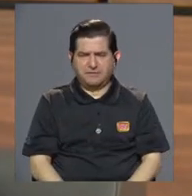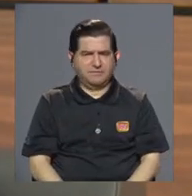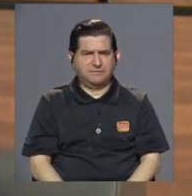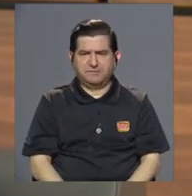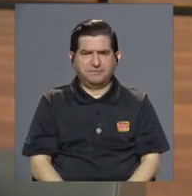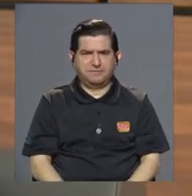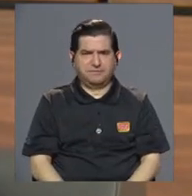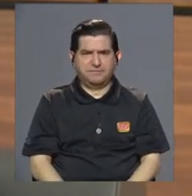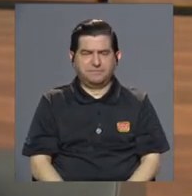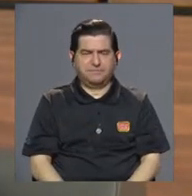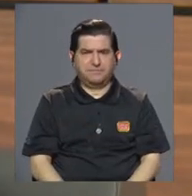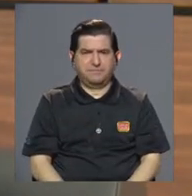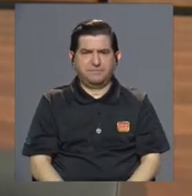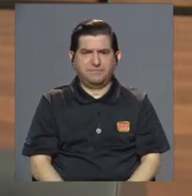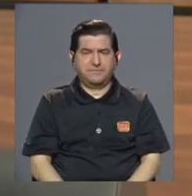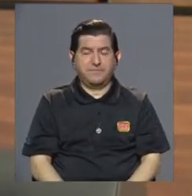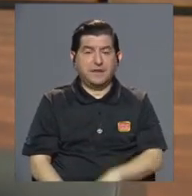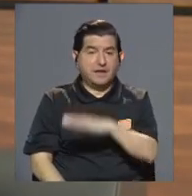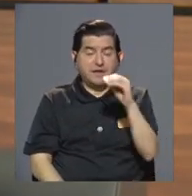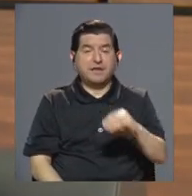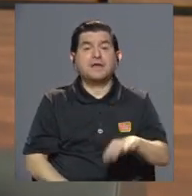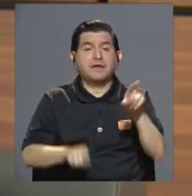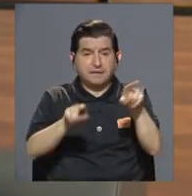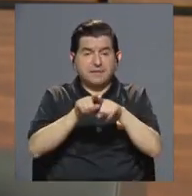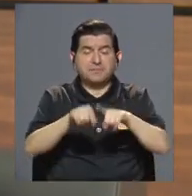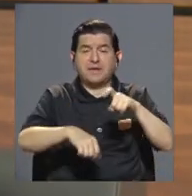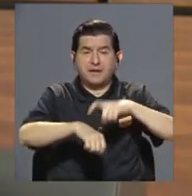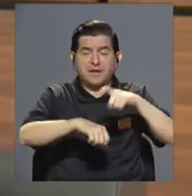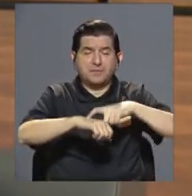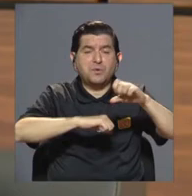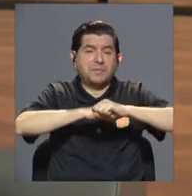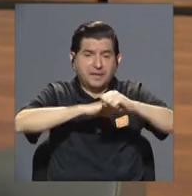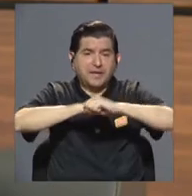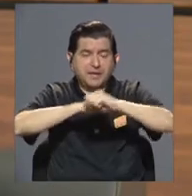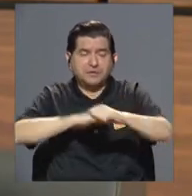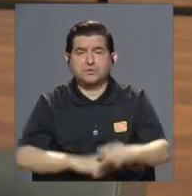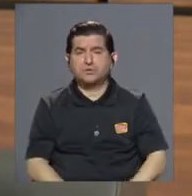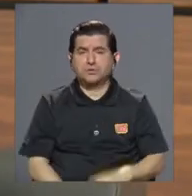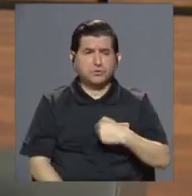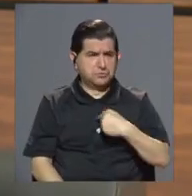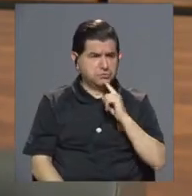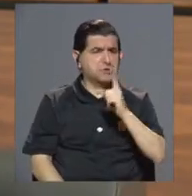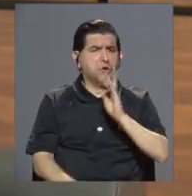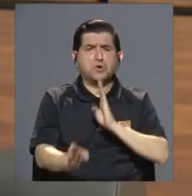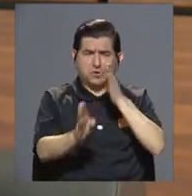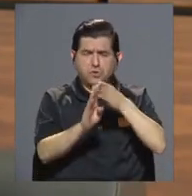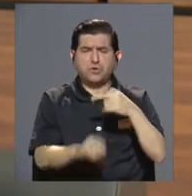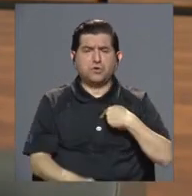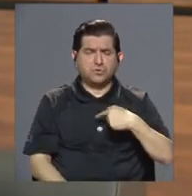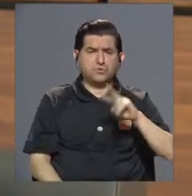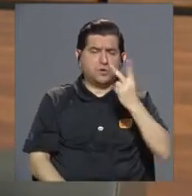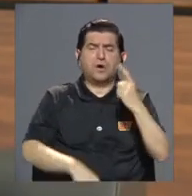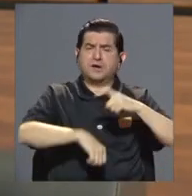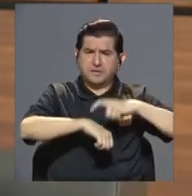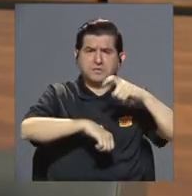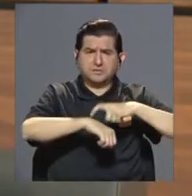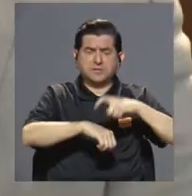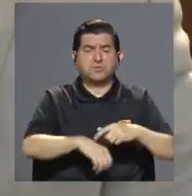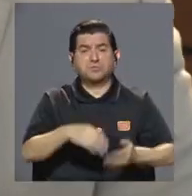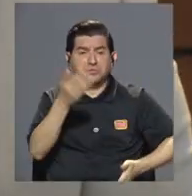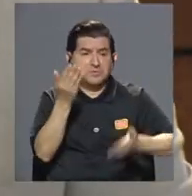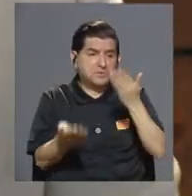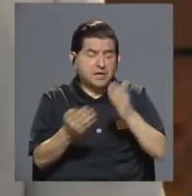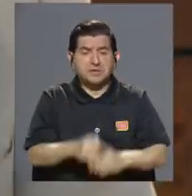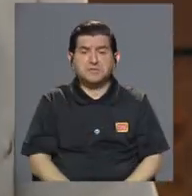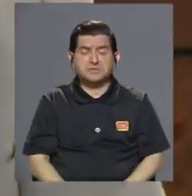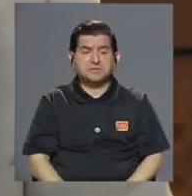usted. Es decir, y en campaña, además. Uh-huh. En campaña, entiendo. Porque yo no tengo miedo de decirlo. Yo pasé a la segunda fase. Probablemente me